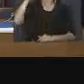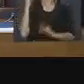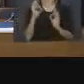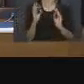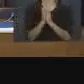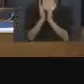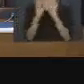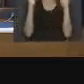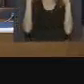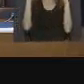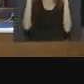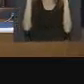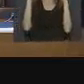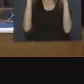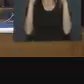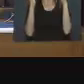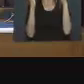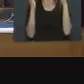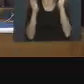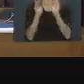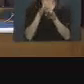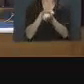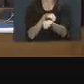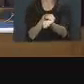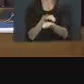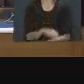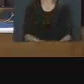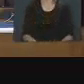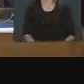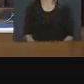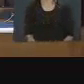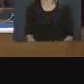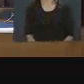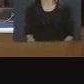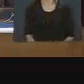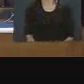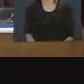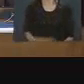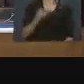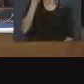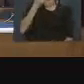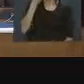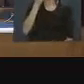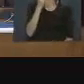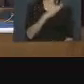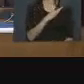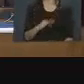aplausos Y por qué no decirlo apoyo tiene la palabra el diputado Miguel Ángel